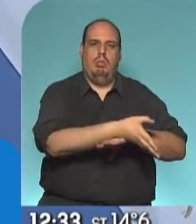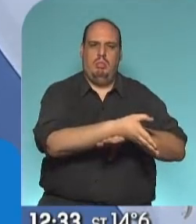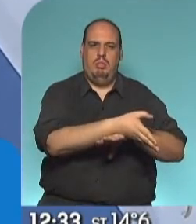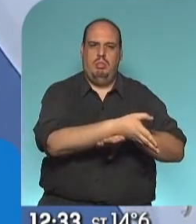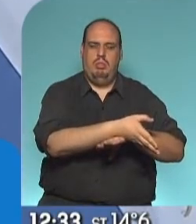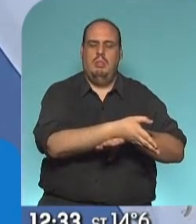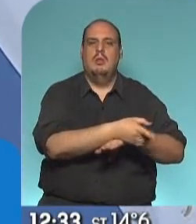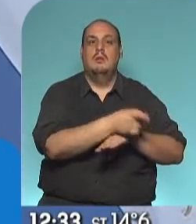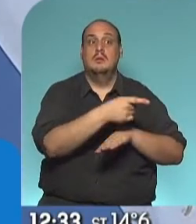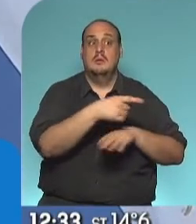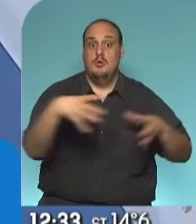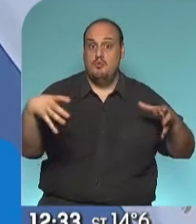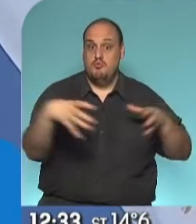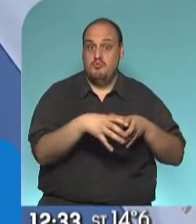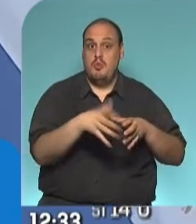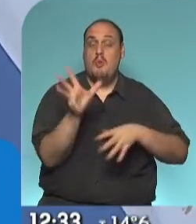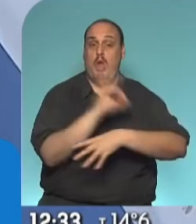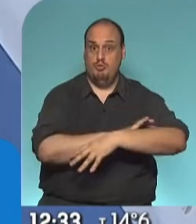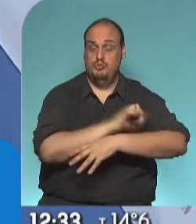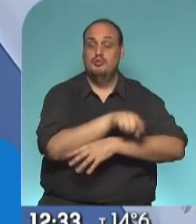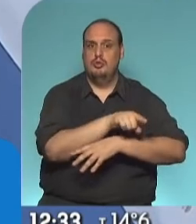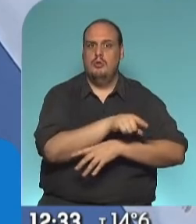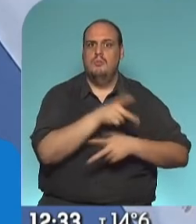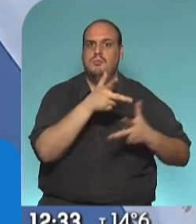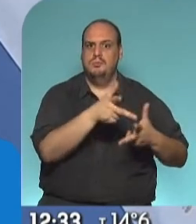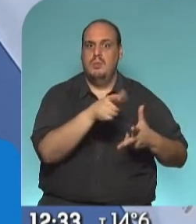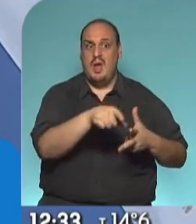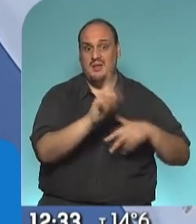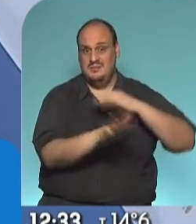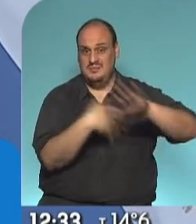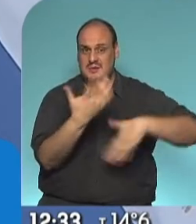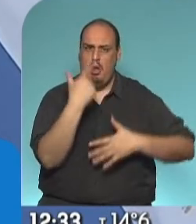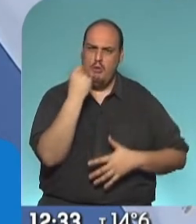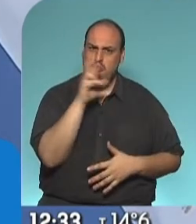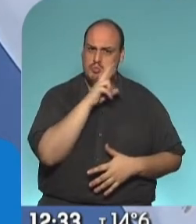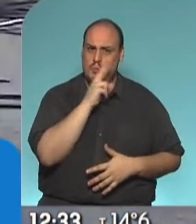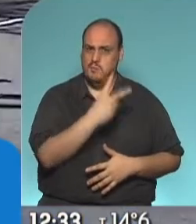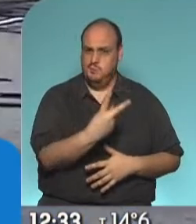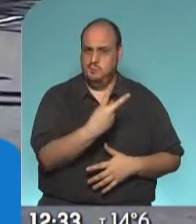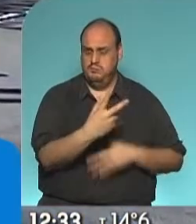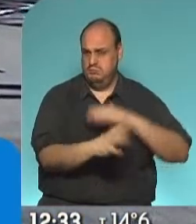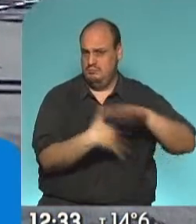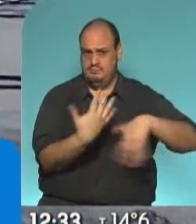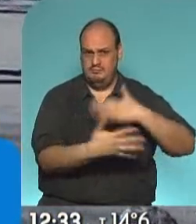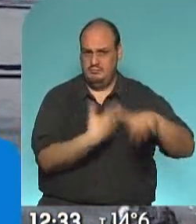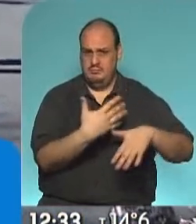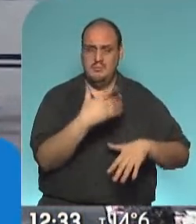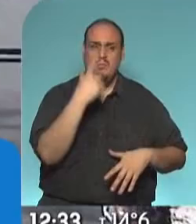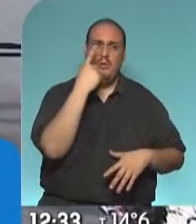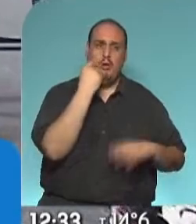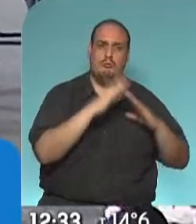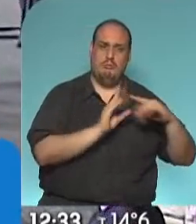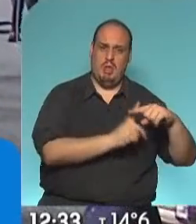Y con el pueblo de Cuyo, decía, donde se mezclaban hombres y mujeres, hombres de la